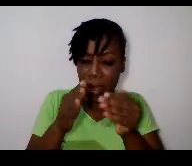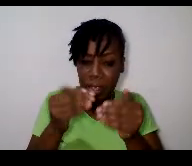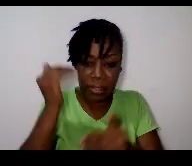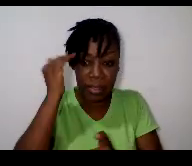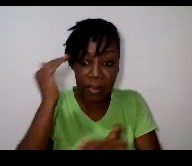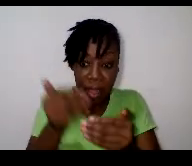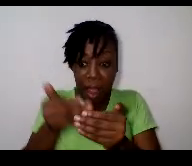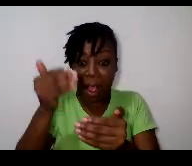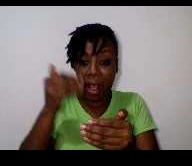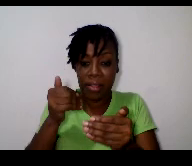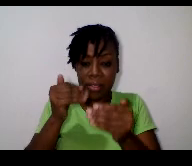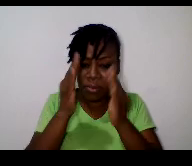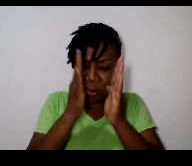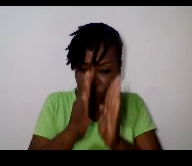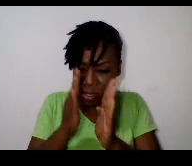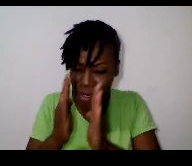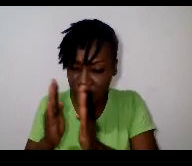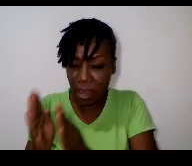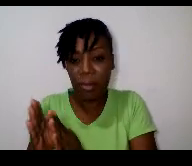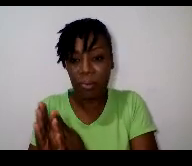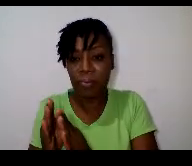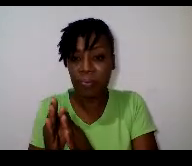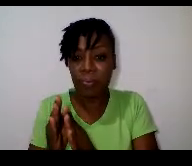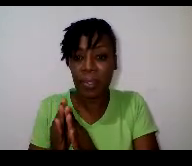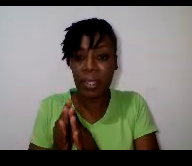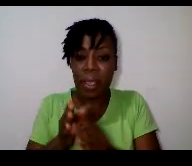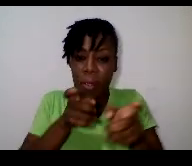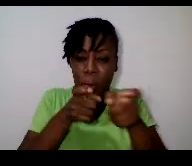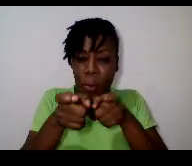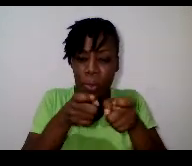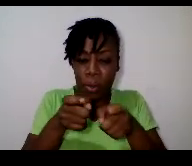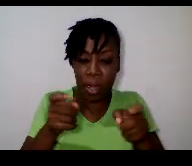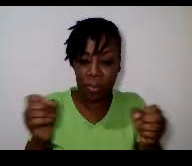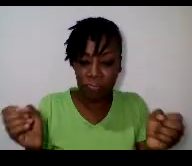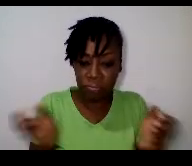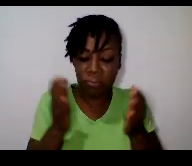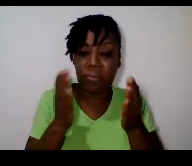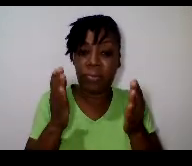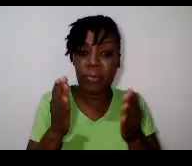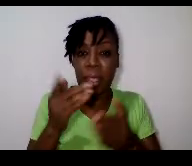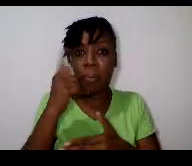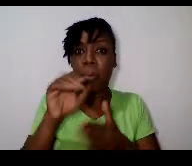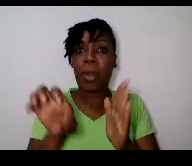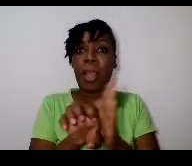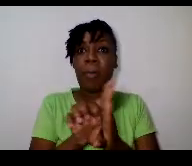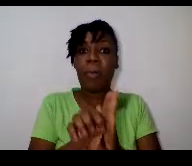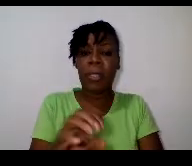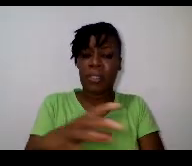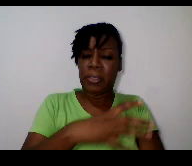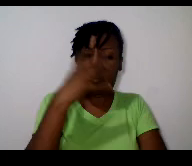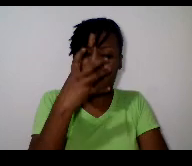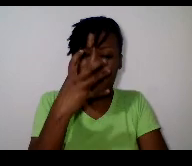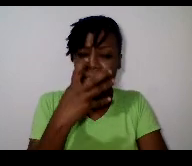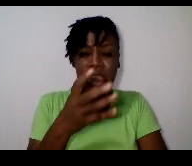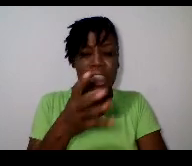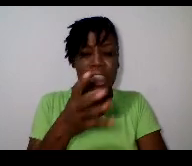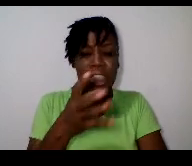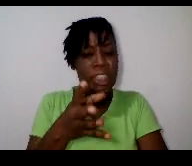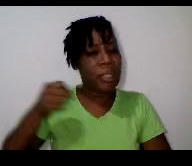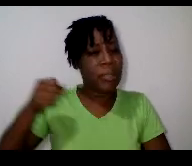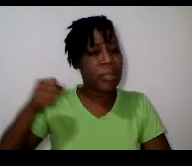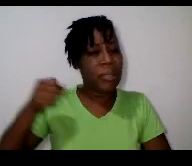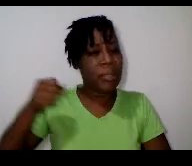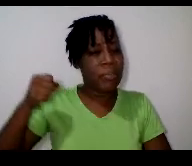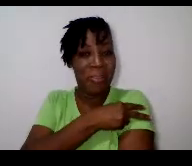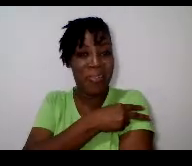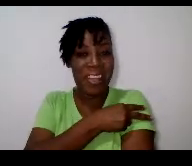anticipar, organizar, nos hace controlar un impulso de, por ejemplo, si estoy enojado y le quiero pegar al jefe y no le voy a pegar